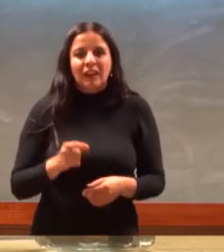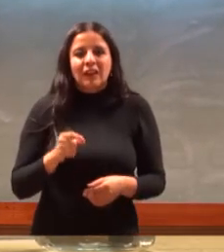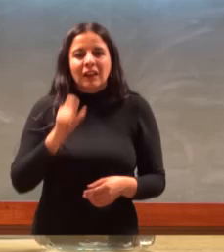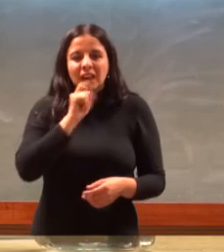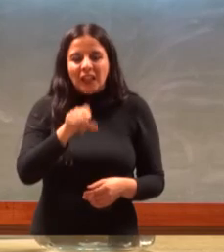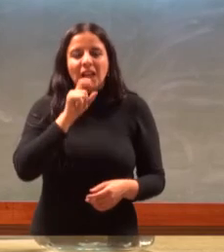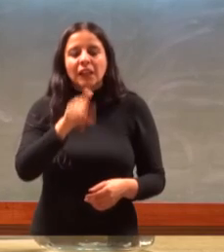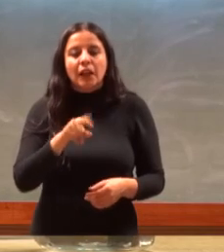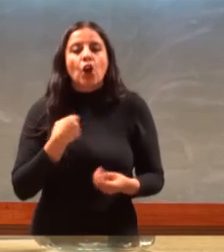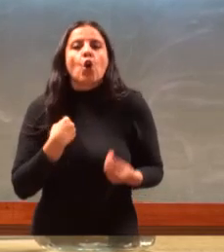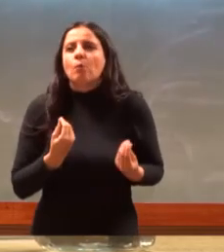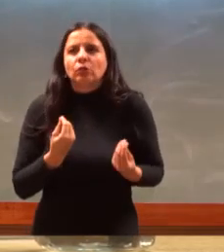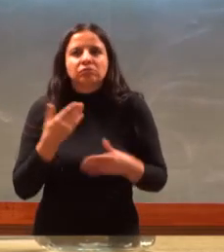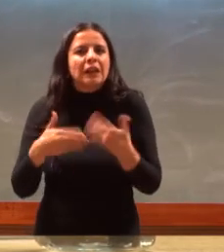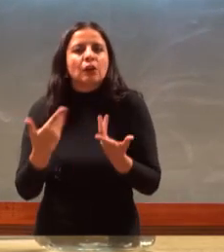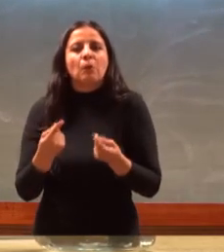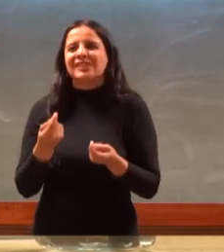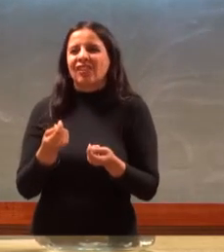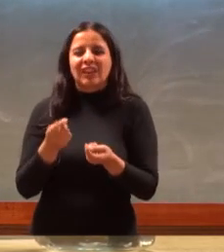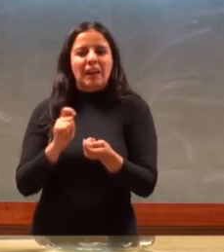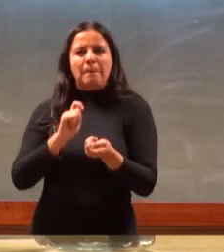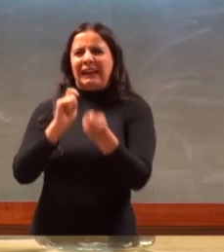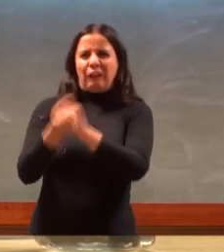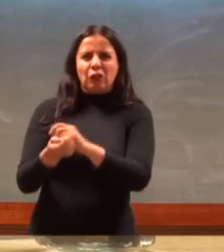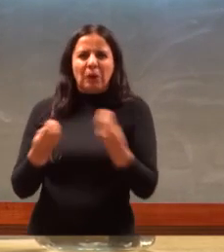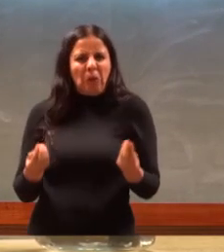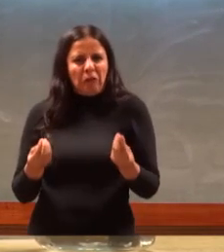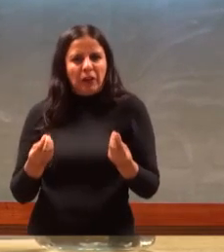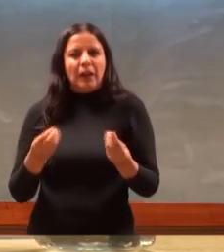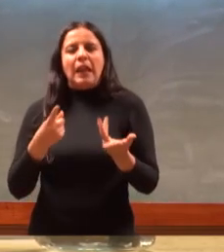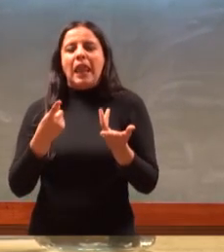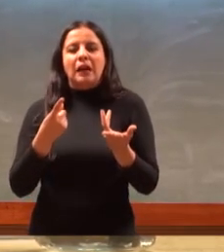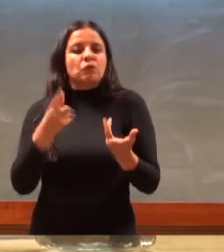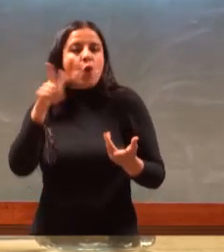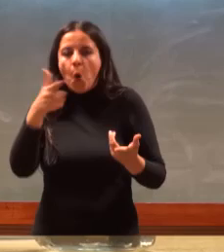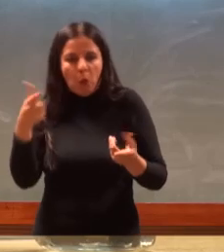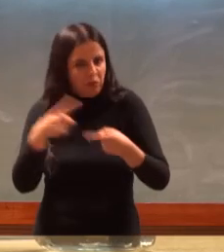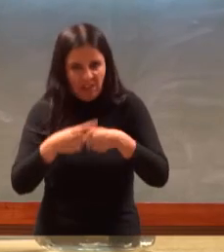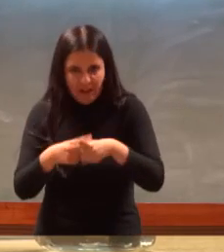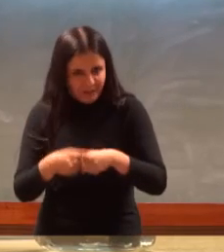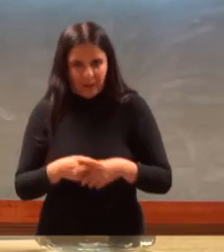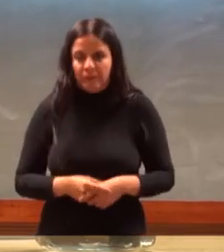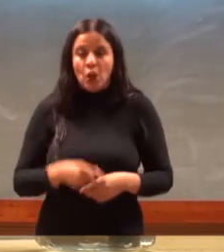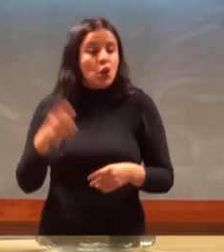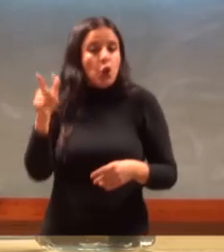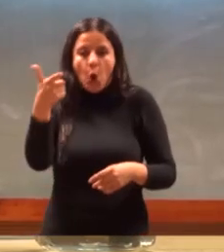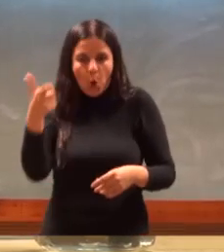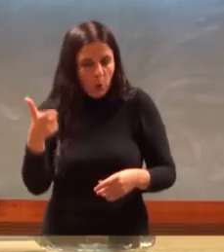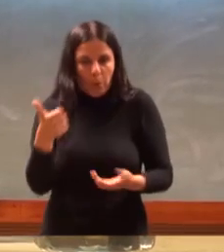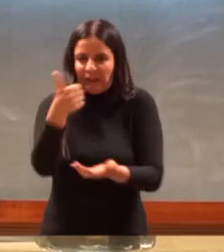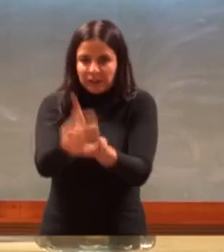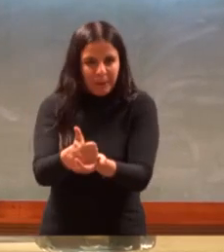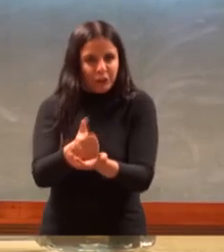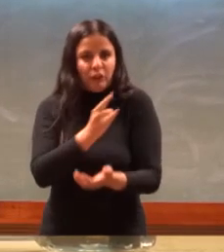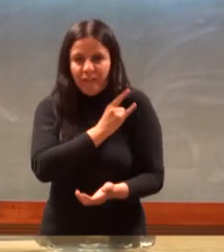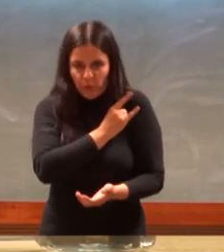planteó la reforma de la ausencia de debates de la desigualdad entre las facultades de eh de la no participación de las